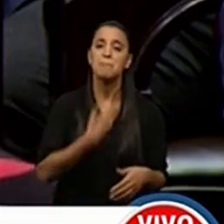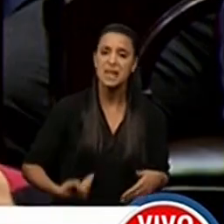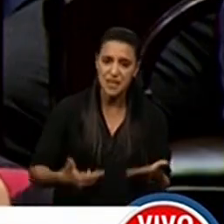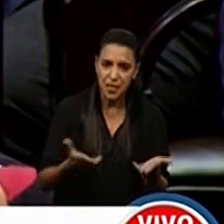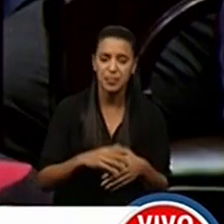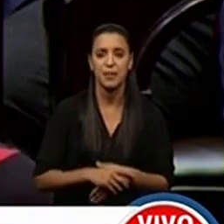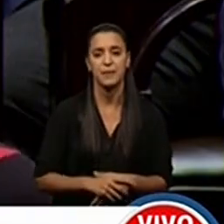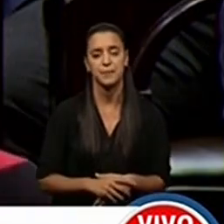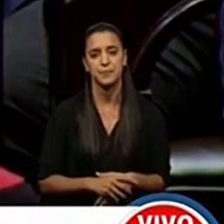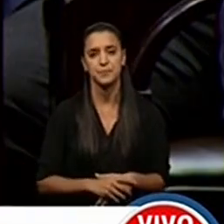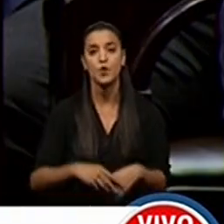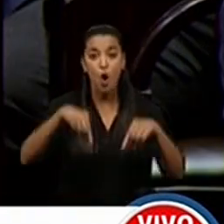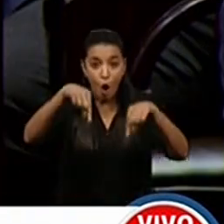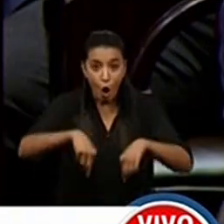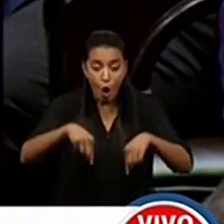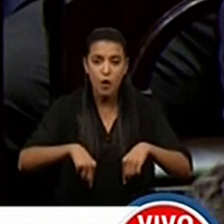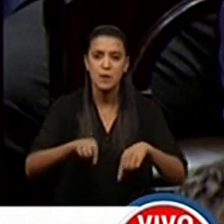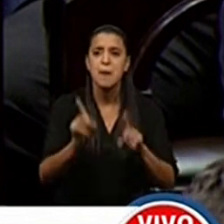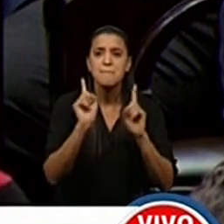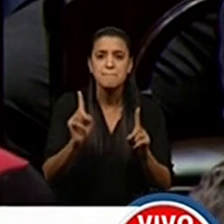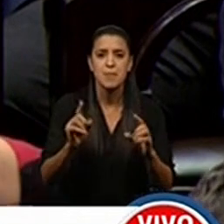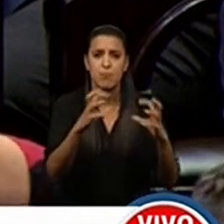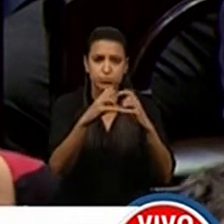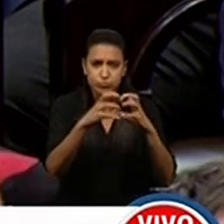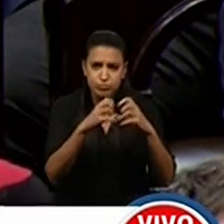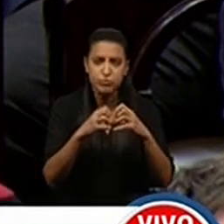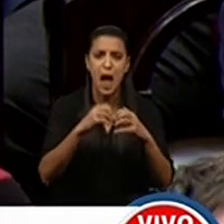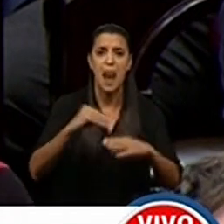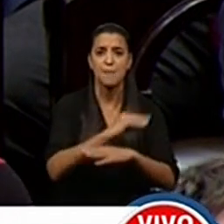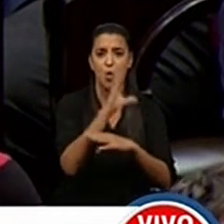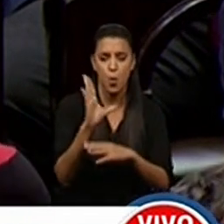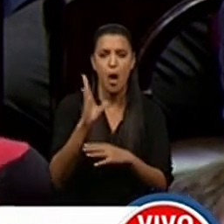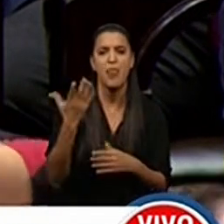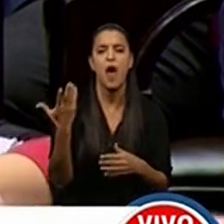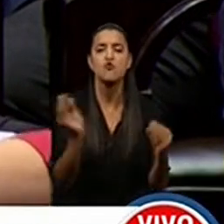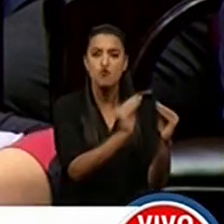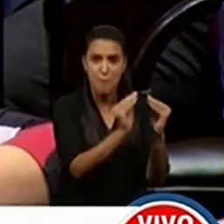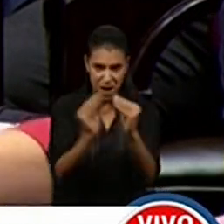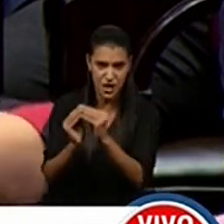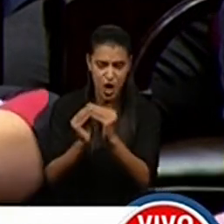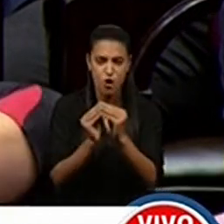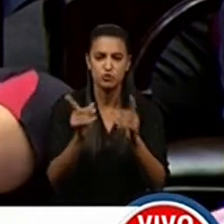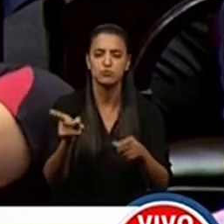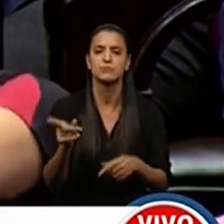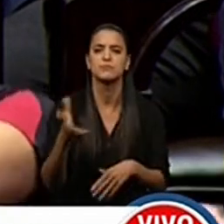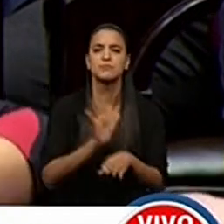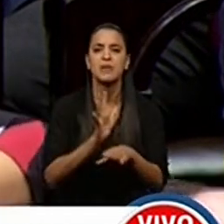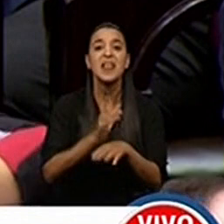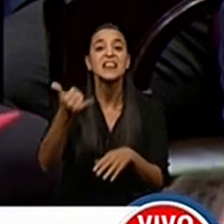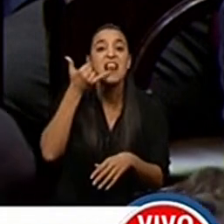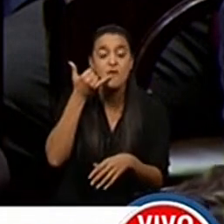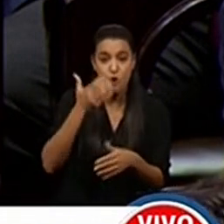Presidente. Hoy, mientras sucedió la sesión, a la madrugada, varios colegas me mostraron en mi